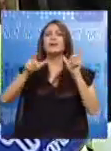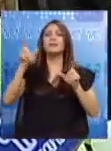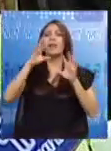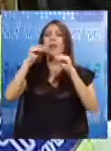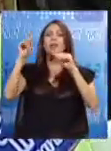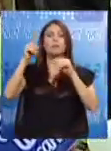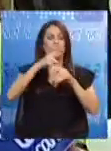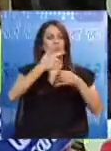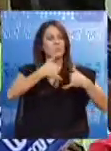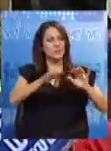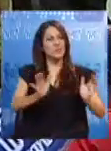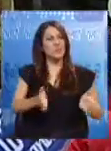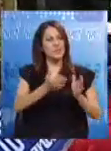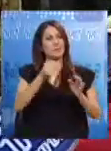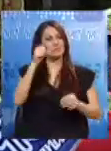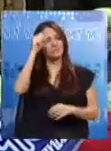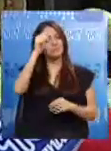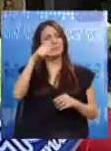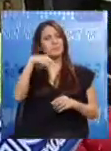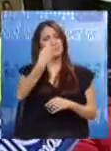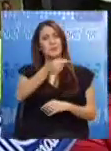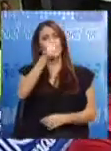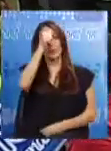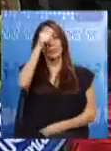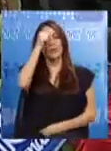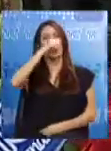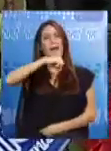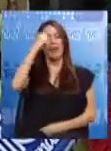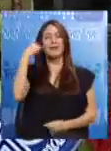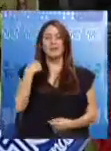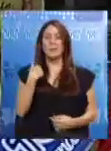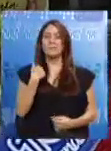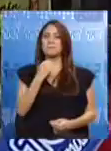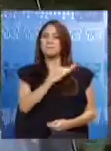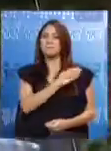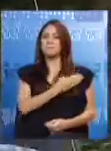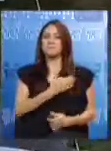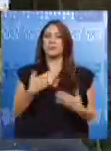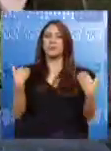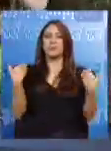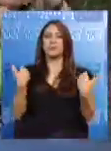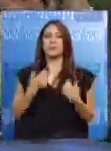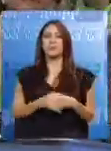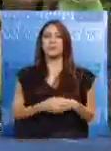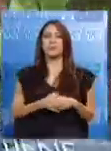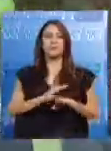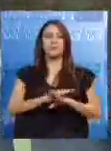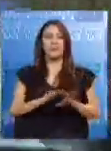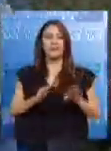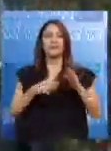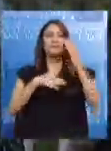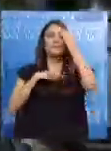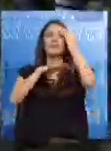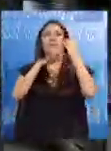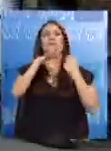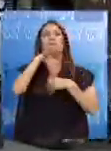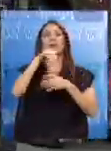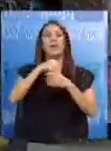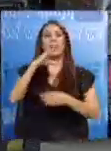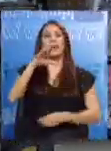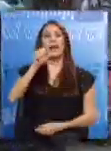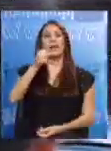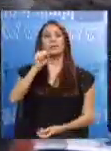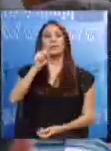sigue adelante, vamos a la victoria el próximo domingo, me llena de fuerza y de alegría. Posterior a esto llegó hasta la Casuarina, en donde hizo